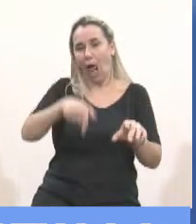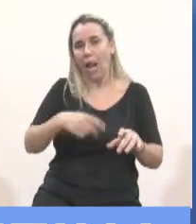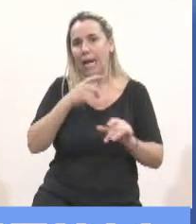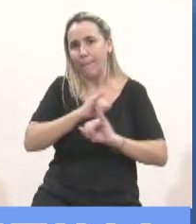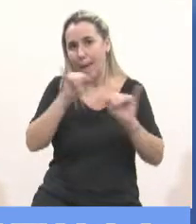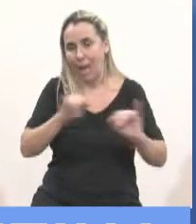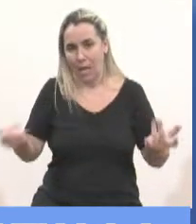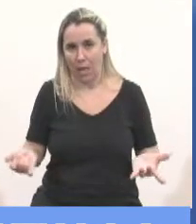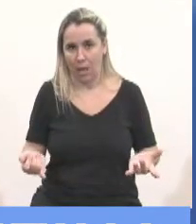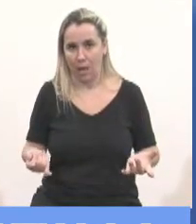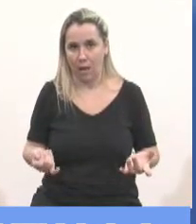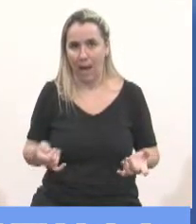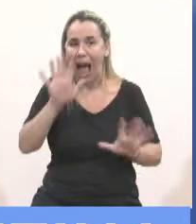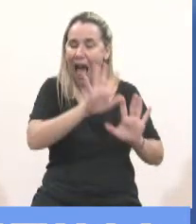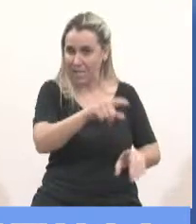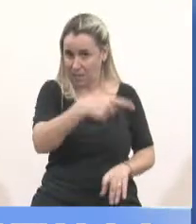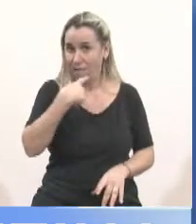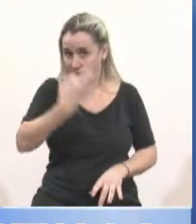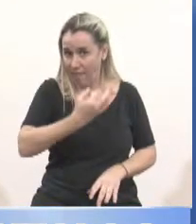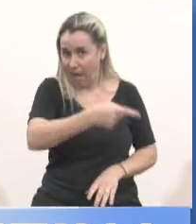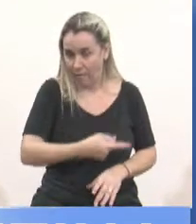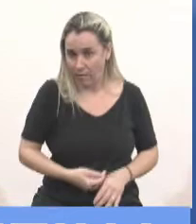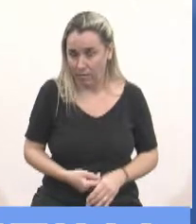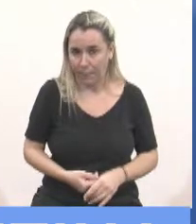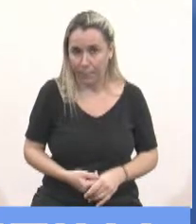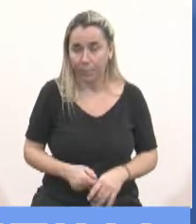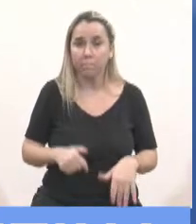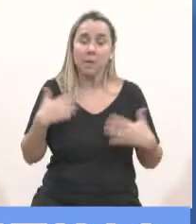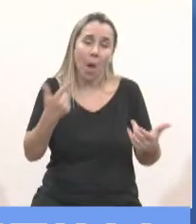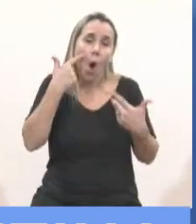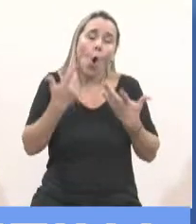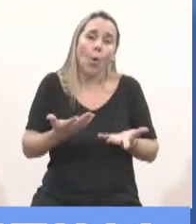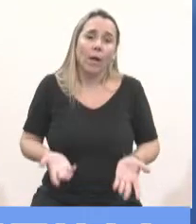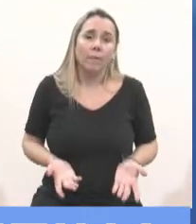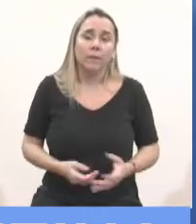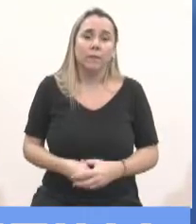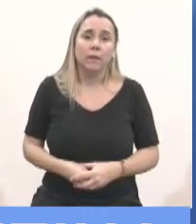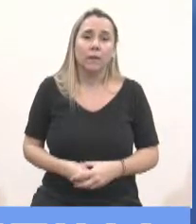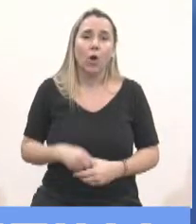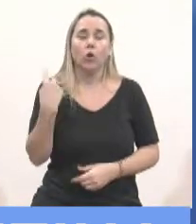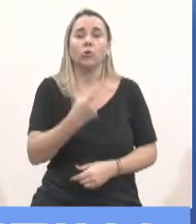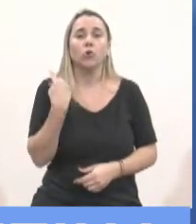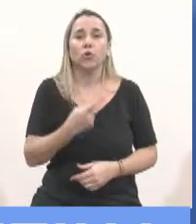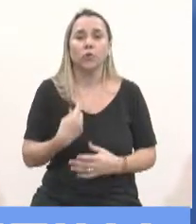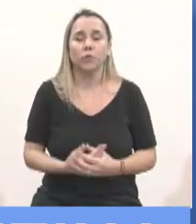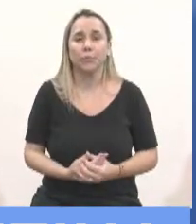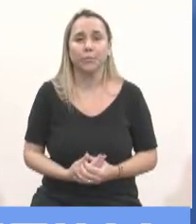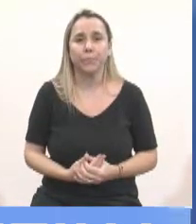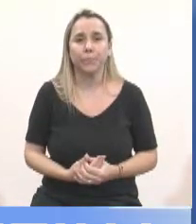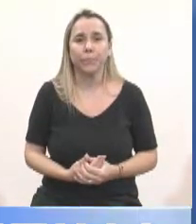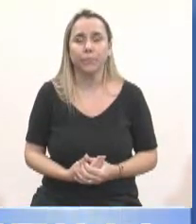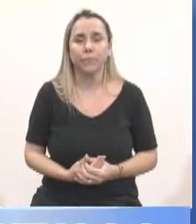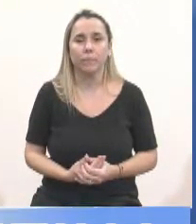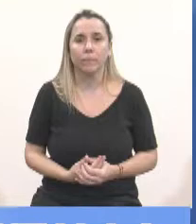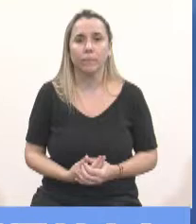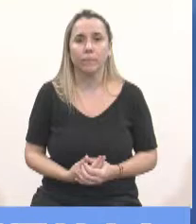Esa es la realidad de lo que pasó. Y entonces, obviamente que nosotros